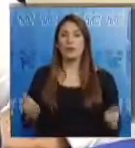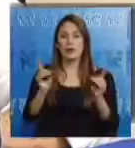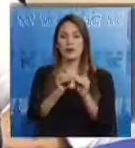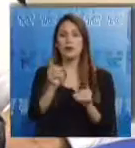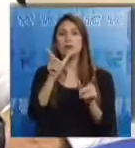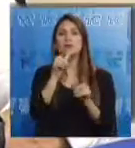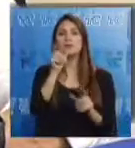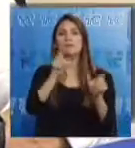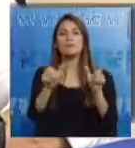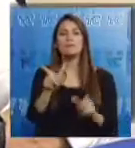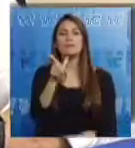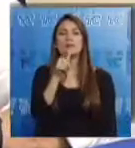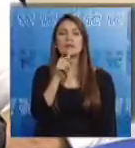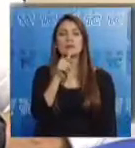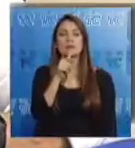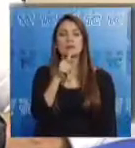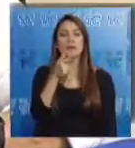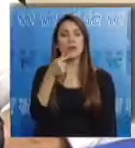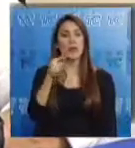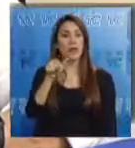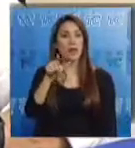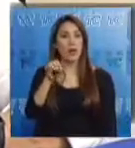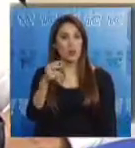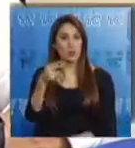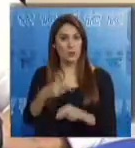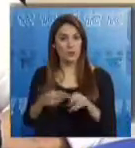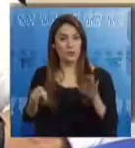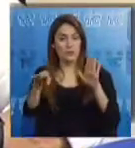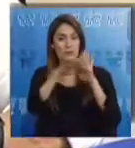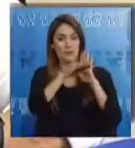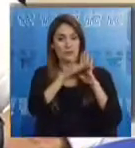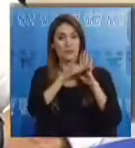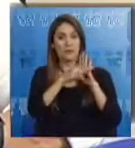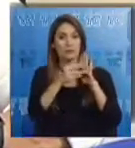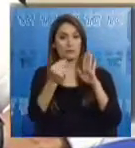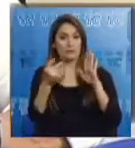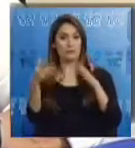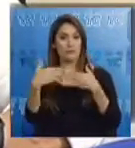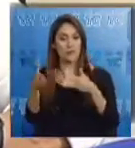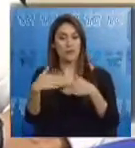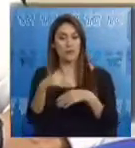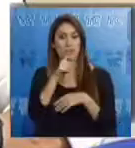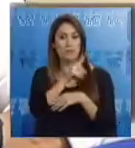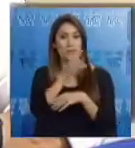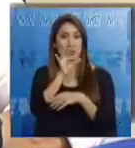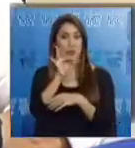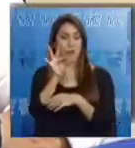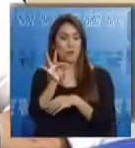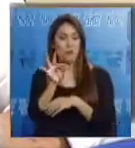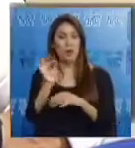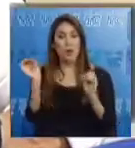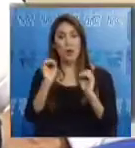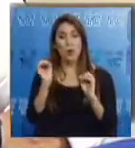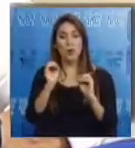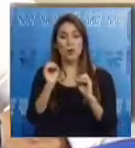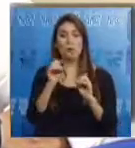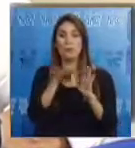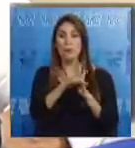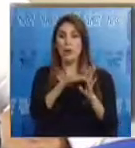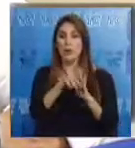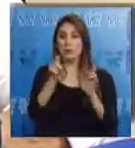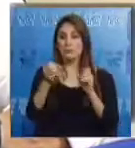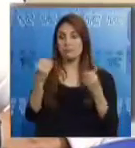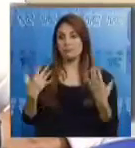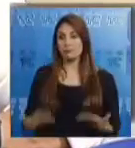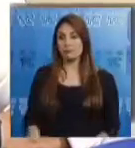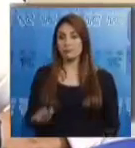quién. Vamos a ver si aparece Galo Chiriboga comprando una casa, un fideicomiso en Panamá en el año 99, o si aparecen ciertos banqueros con centenas de